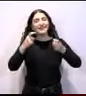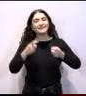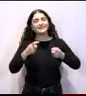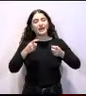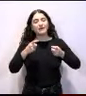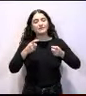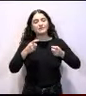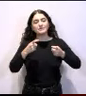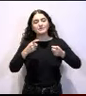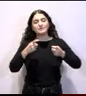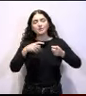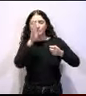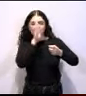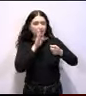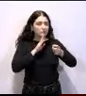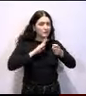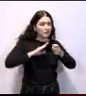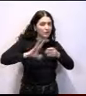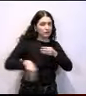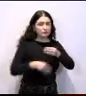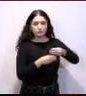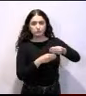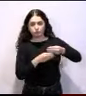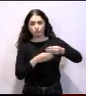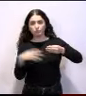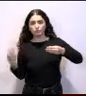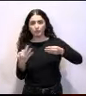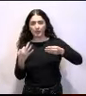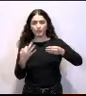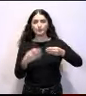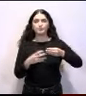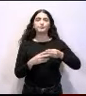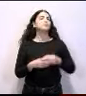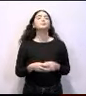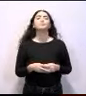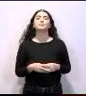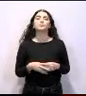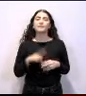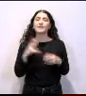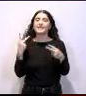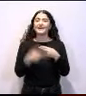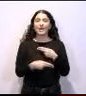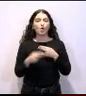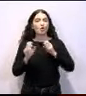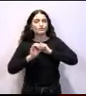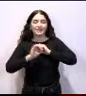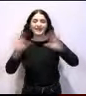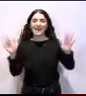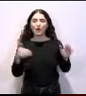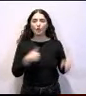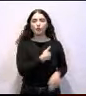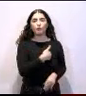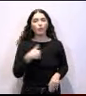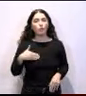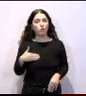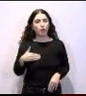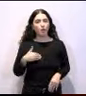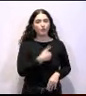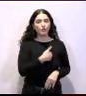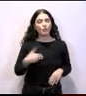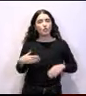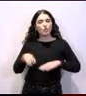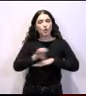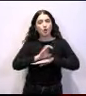la puerta trasera, por la gatera, lo que es un claro recorte en las funciones del Consejo